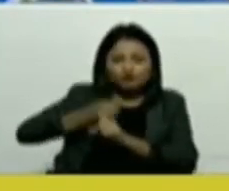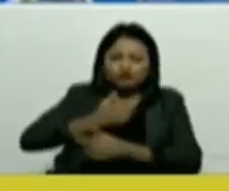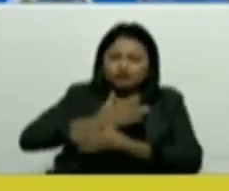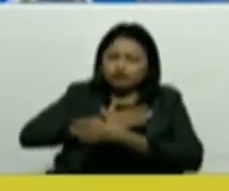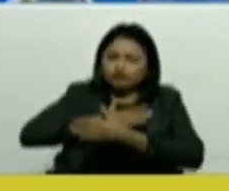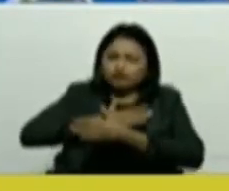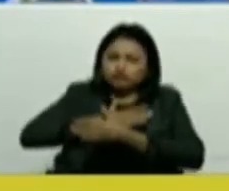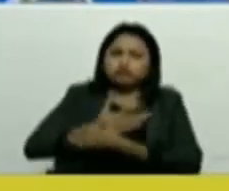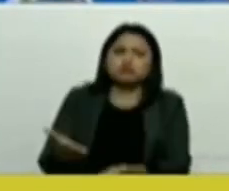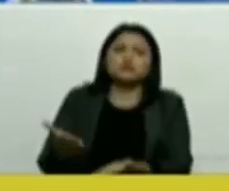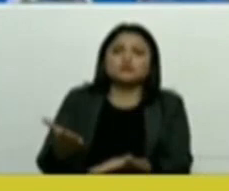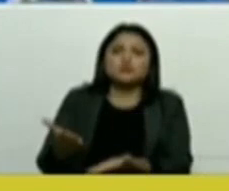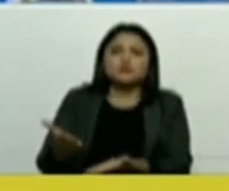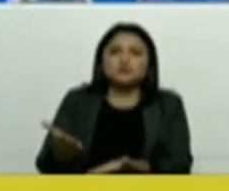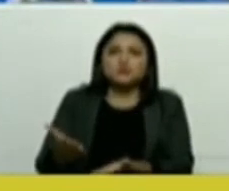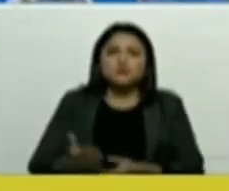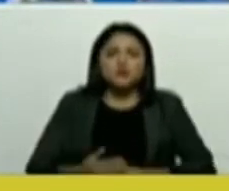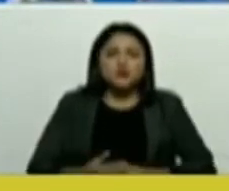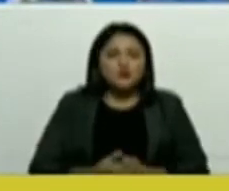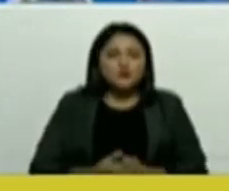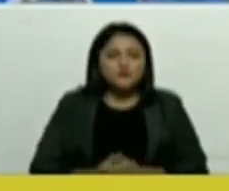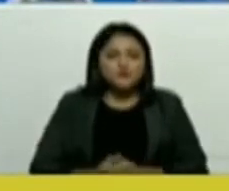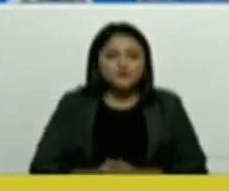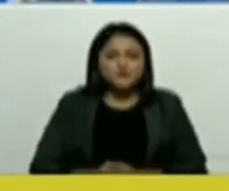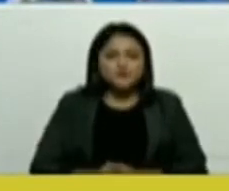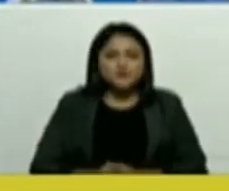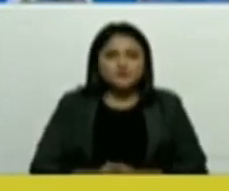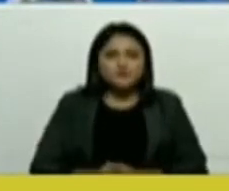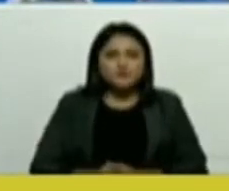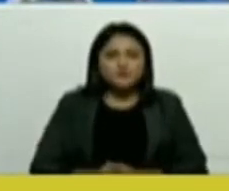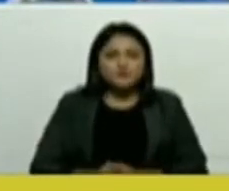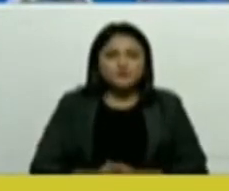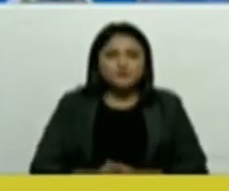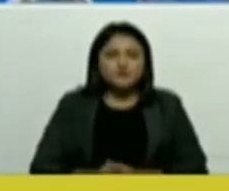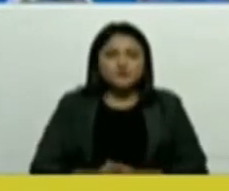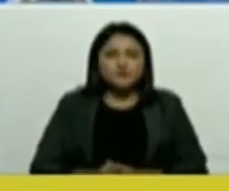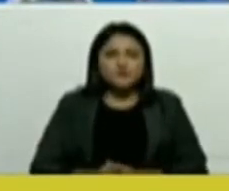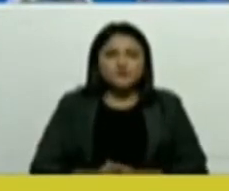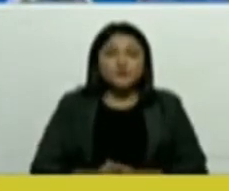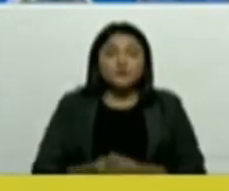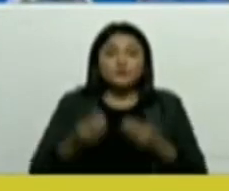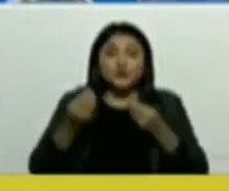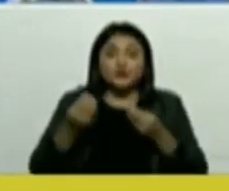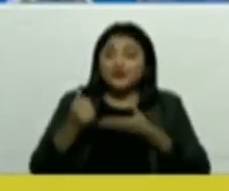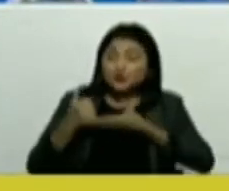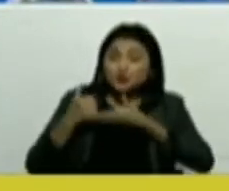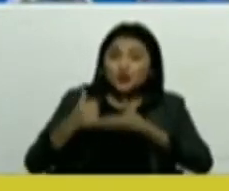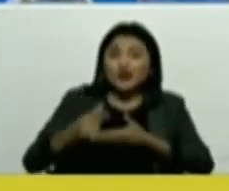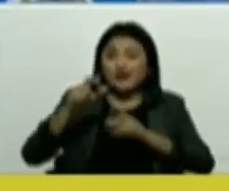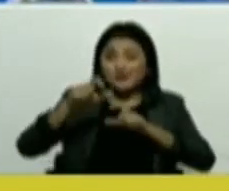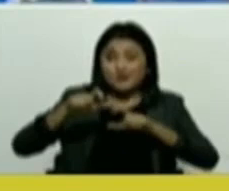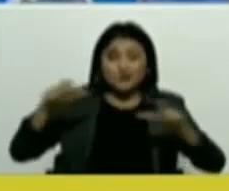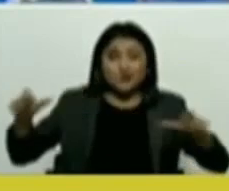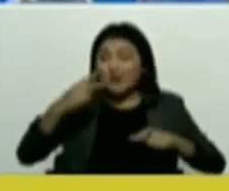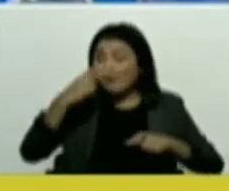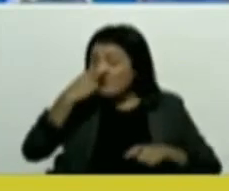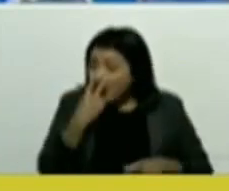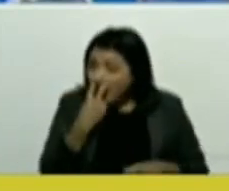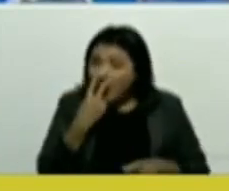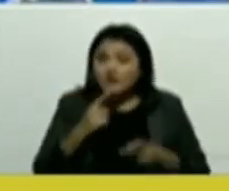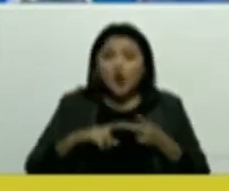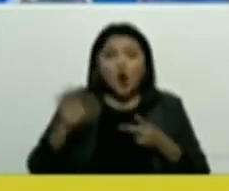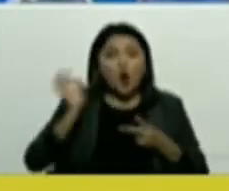el sacrificio, to lift the poor and the working people, para ayudar a los pobres y a